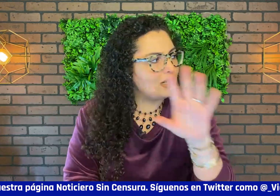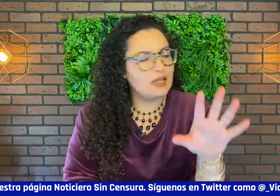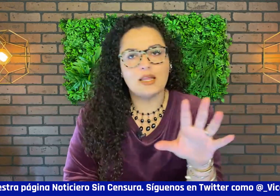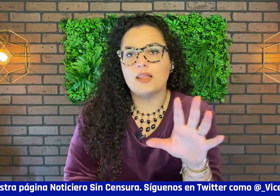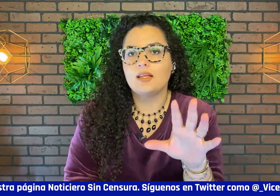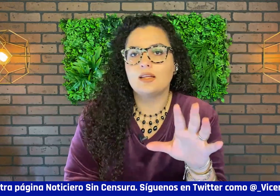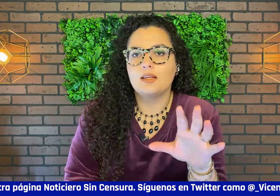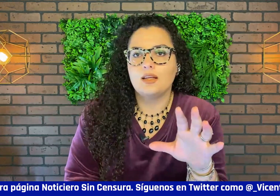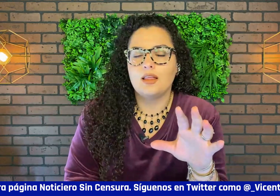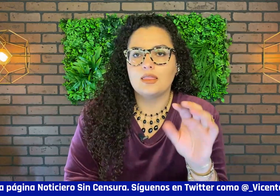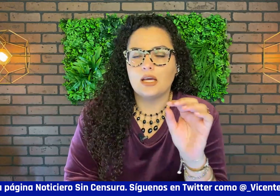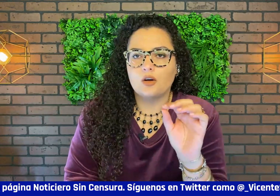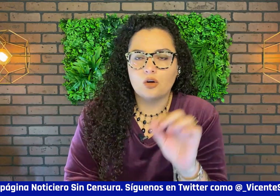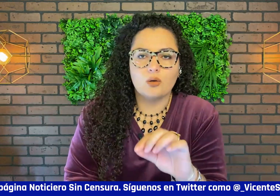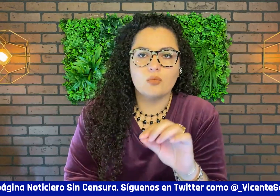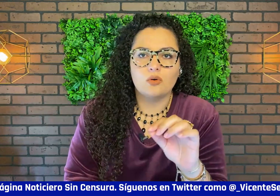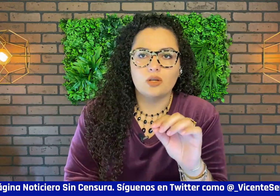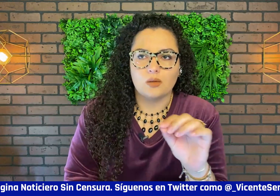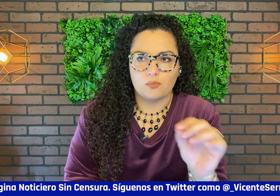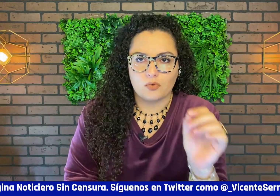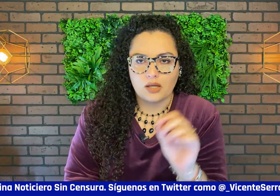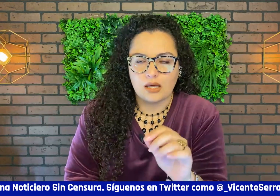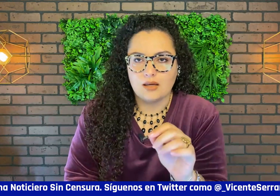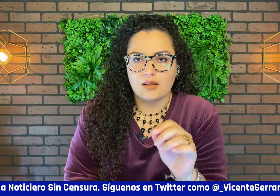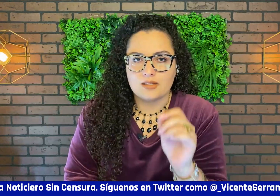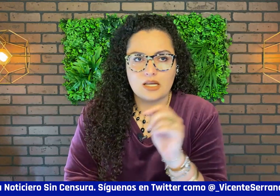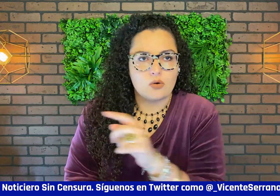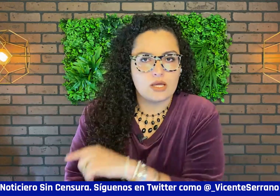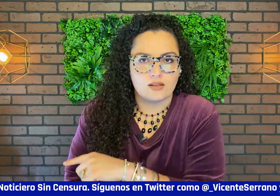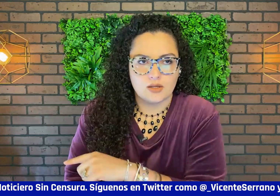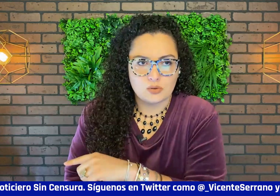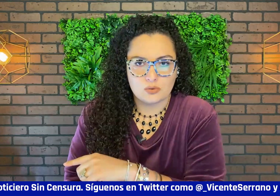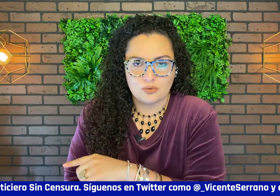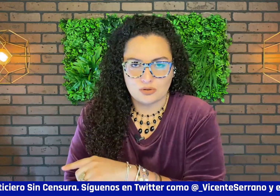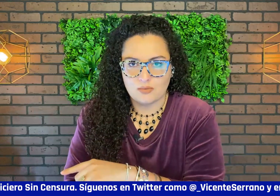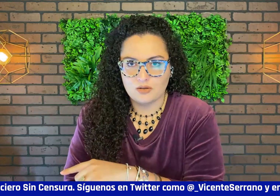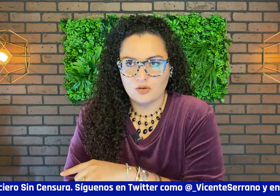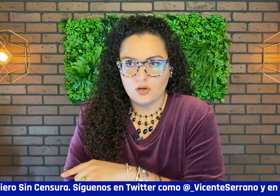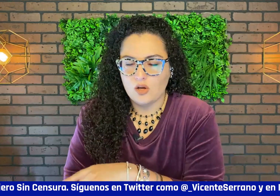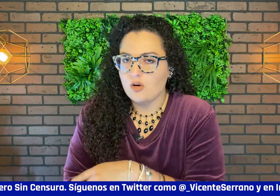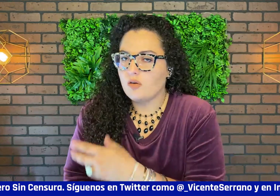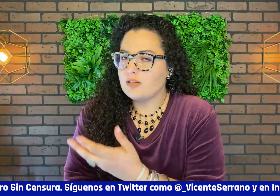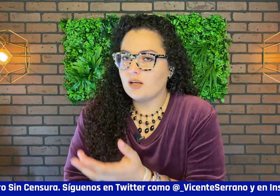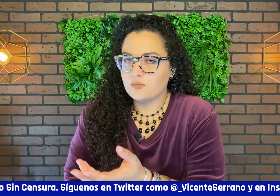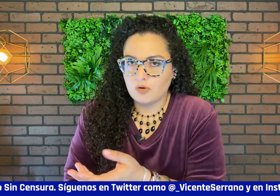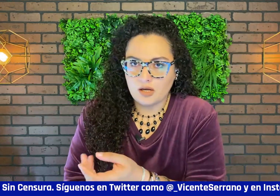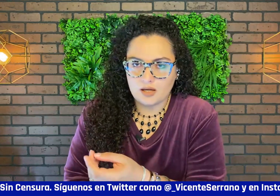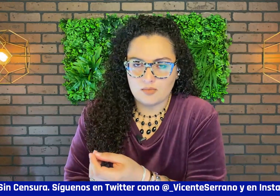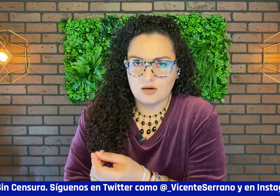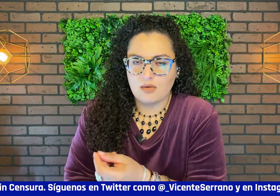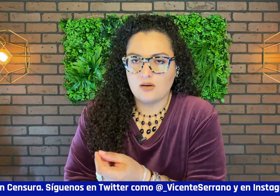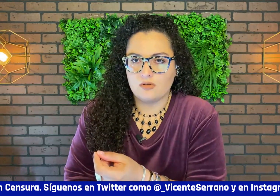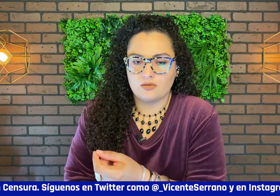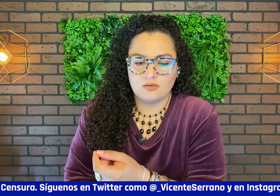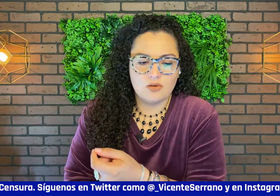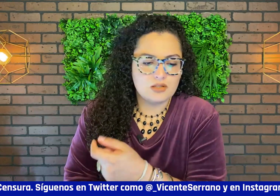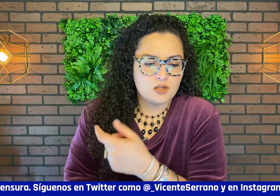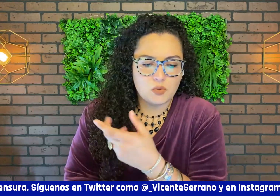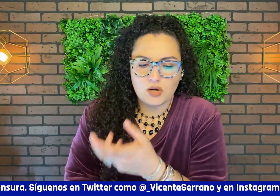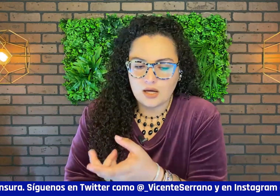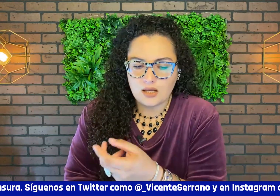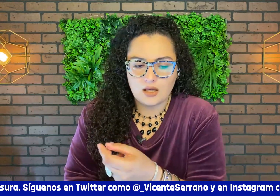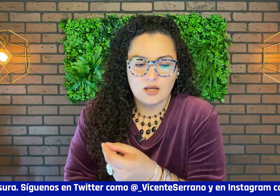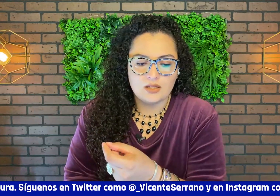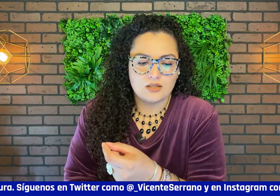la claridad de cómo y por qué está el origen de su cuestionamiento. No es el espionaje, mi hermano, no es